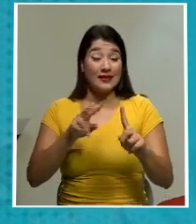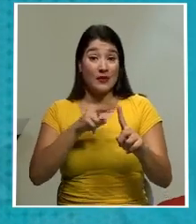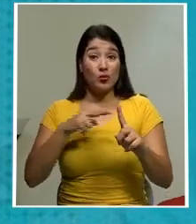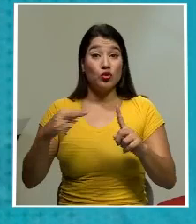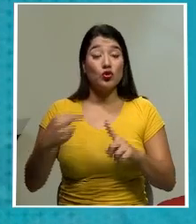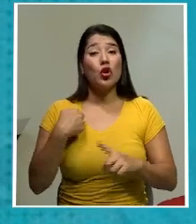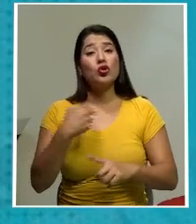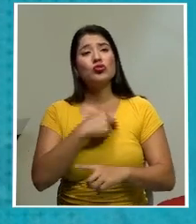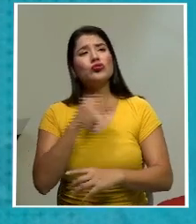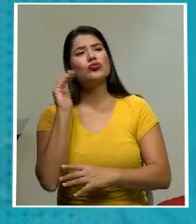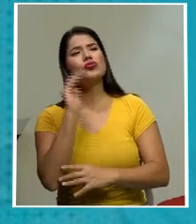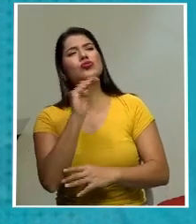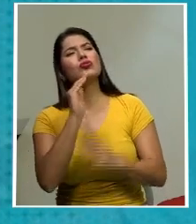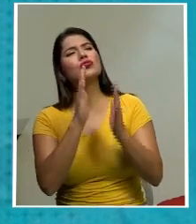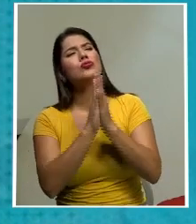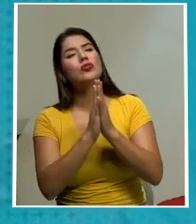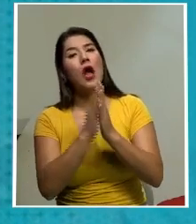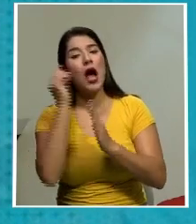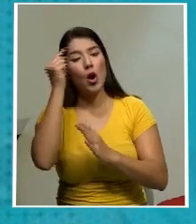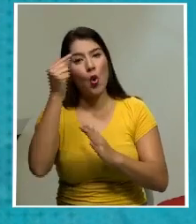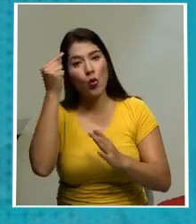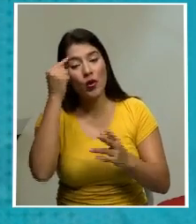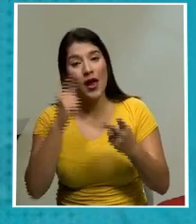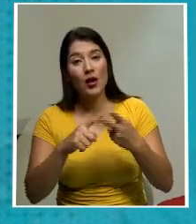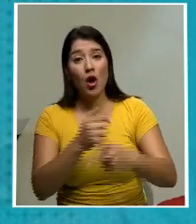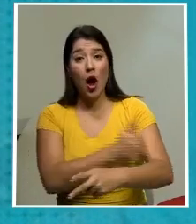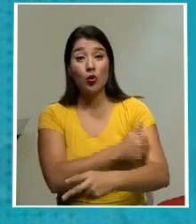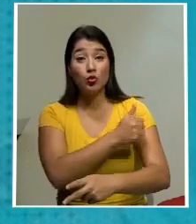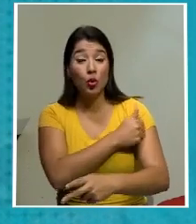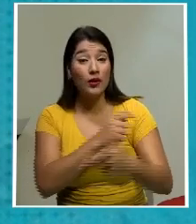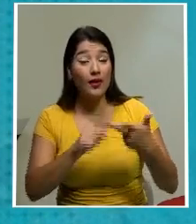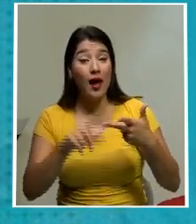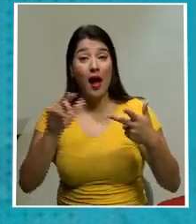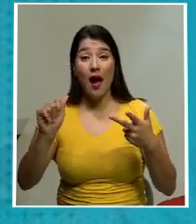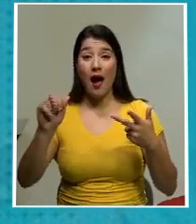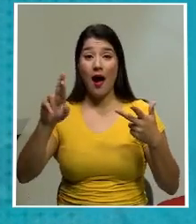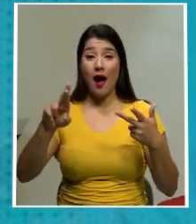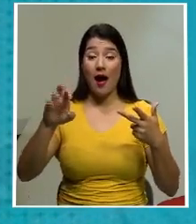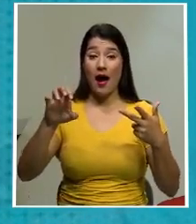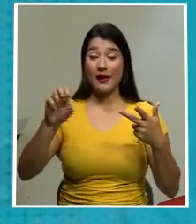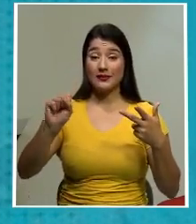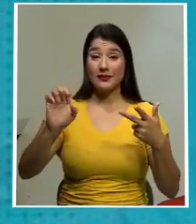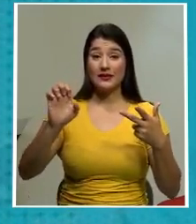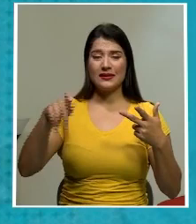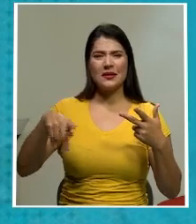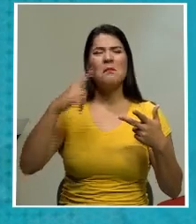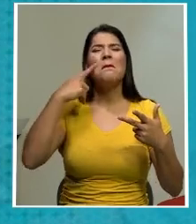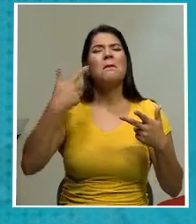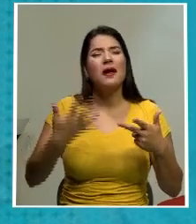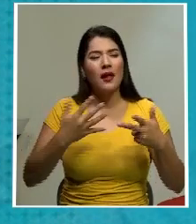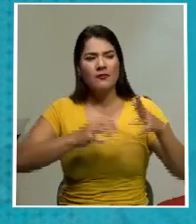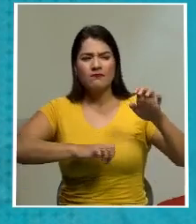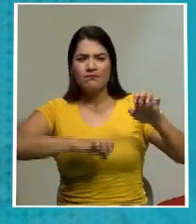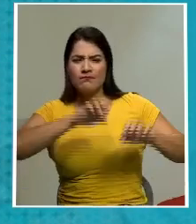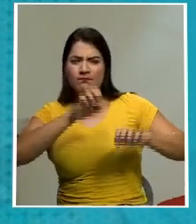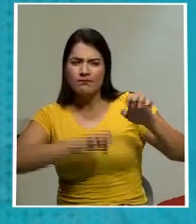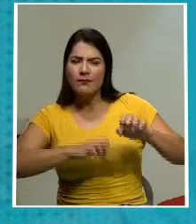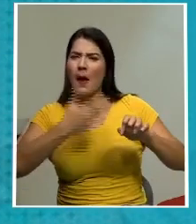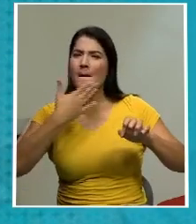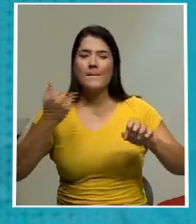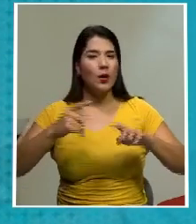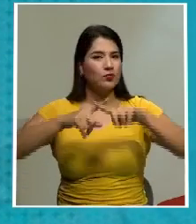al Estado, a las autoridades y sobre todo a la ARECEP para que valore la suspensión